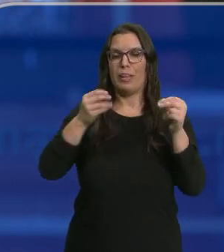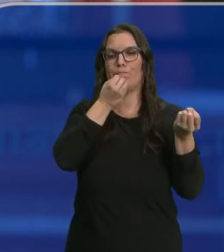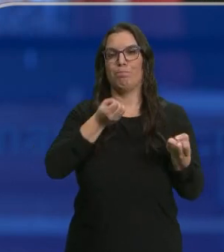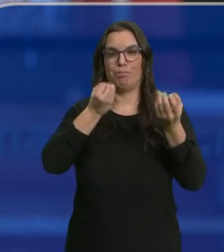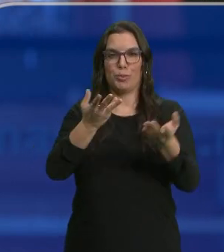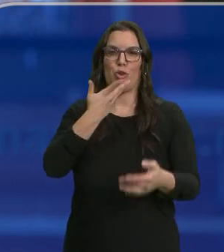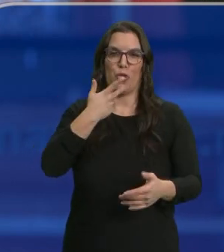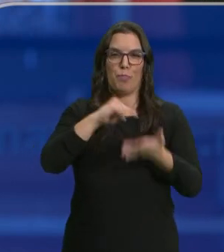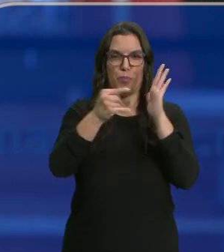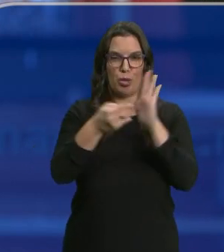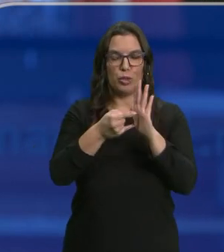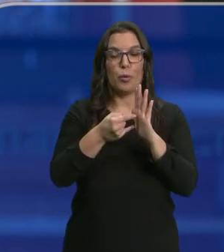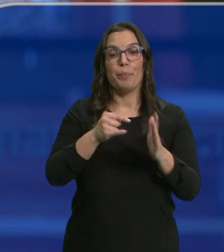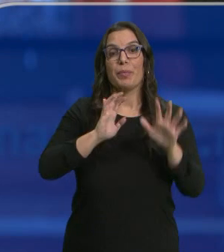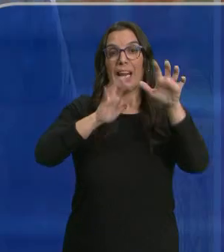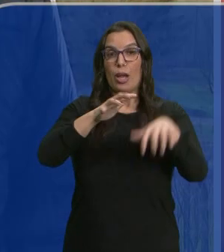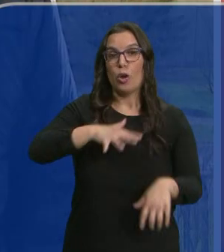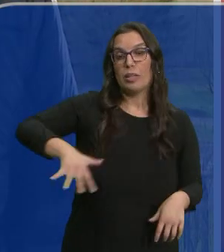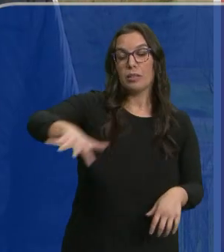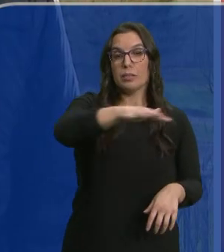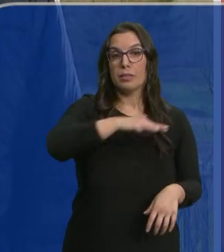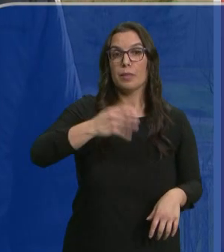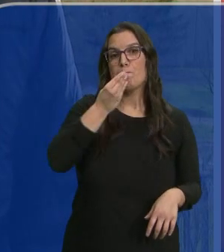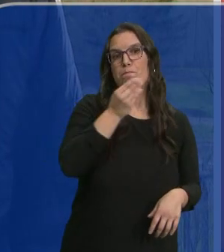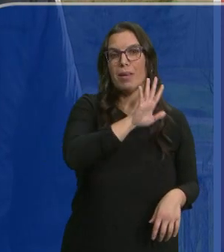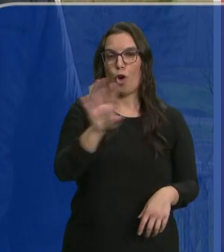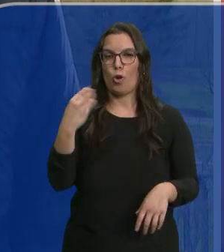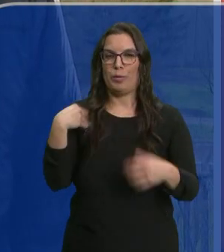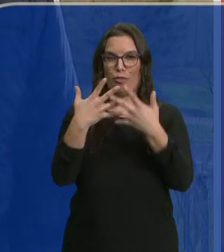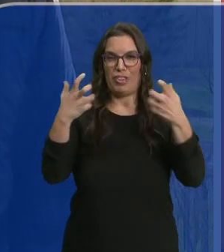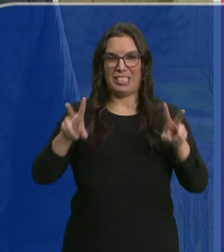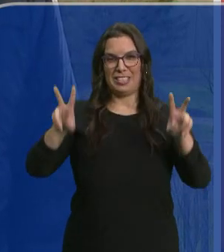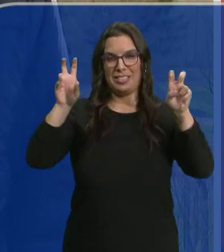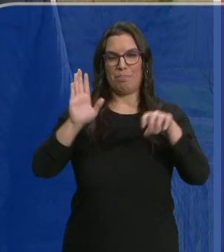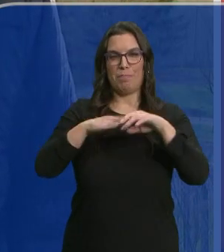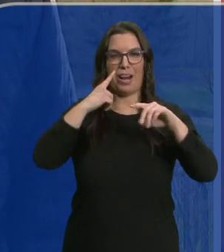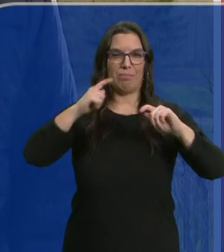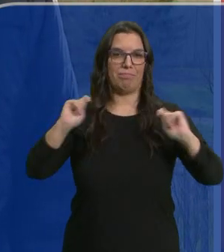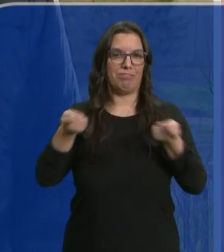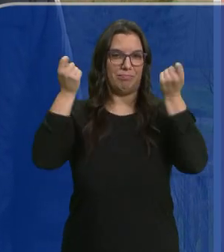conocido el proyecto. León, el mejor espacio, ese es el lema. Roberto Núñez.